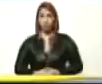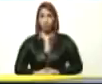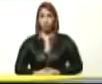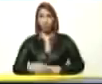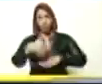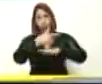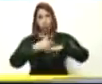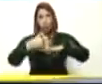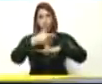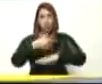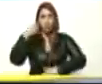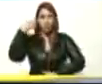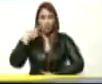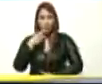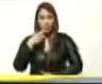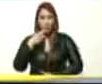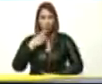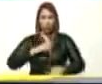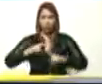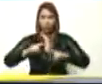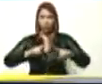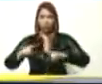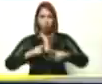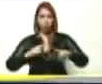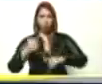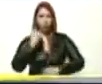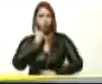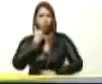el gobierno bolivariano ha manejado la pandemia.